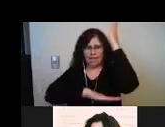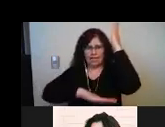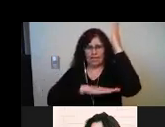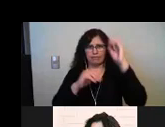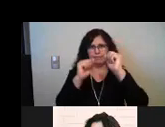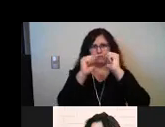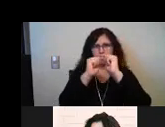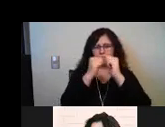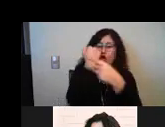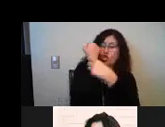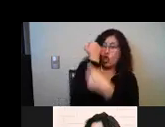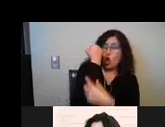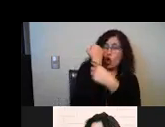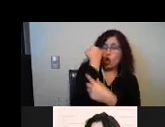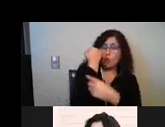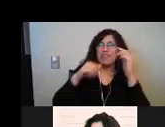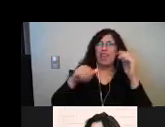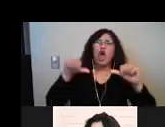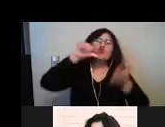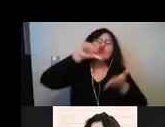del tronco encefálico a nivel